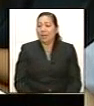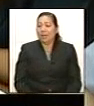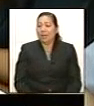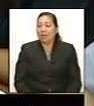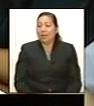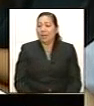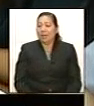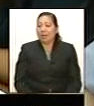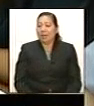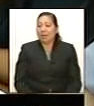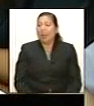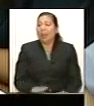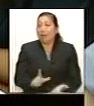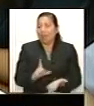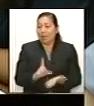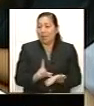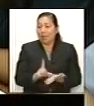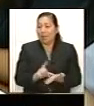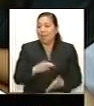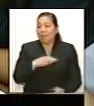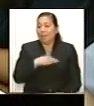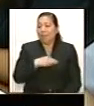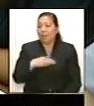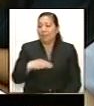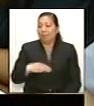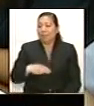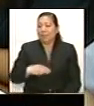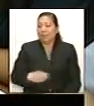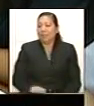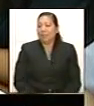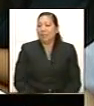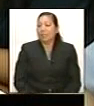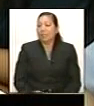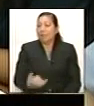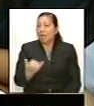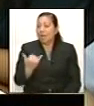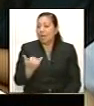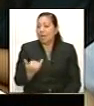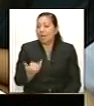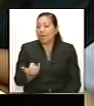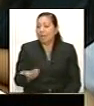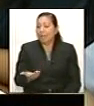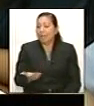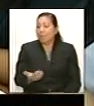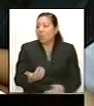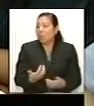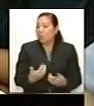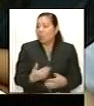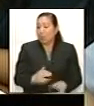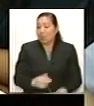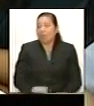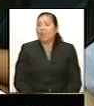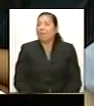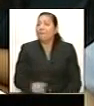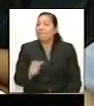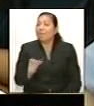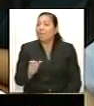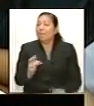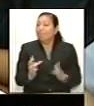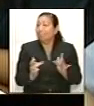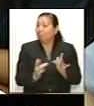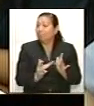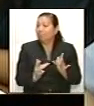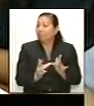en el Estercado de Lima, en la misma sede del ministerio. Entonces, hoy en día, en ese caso, cualquier persona que te